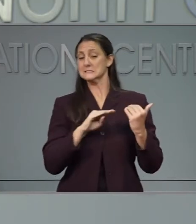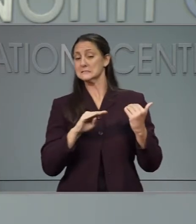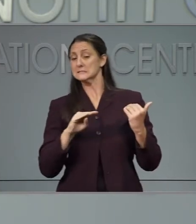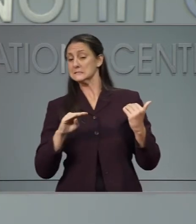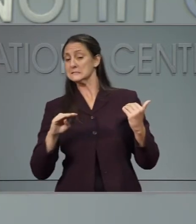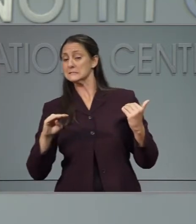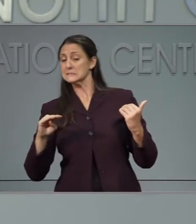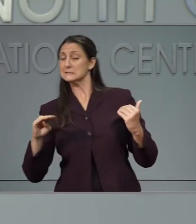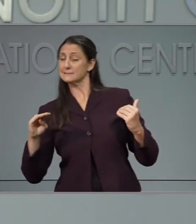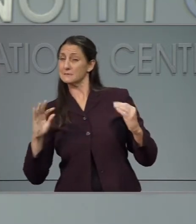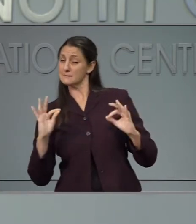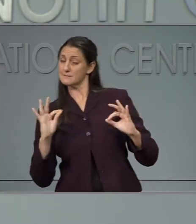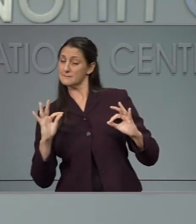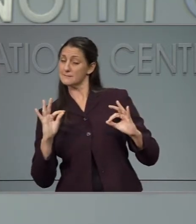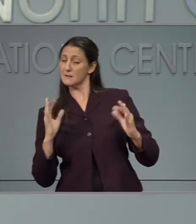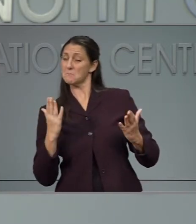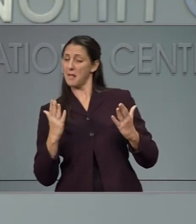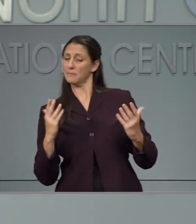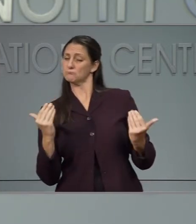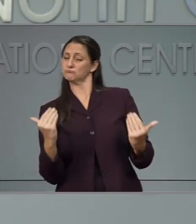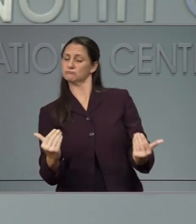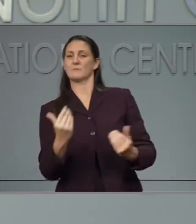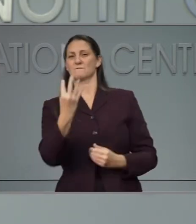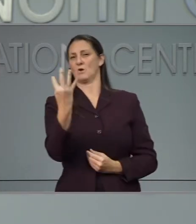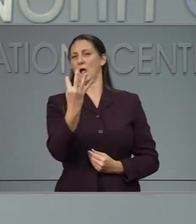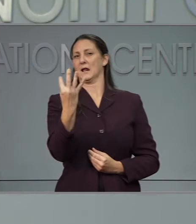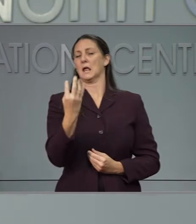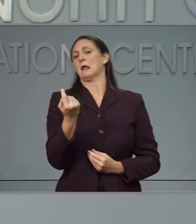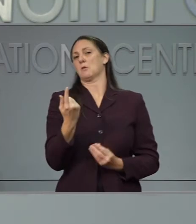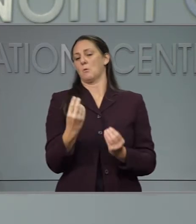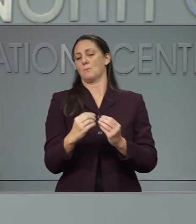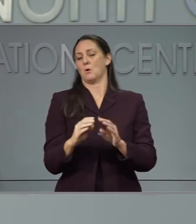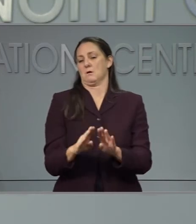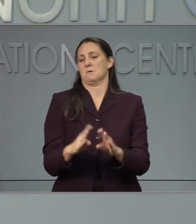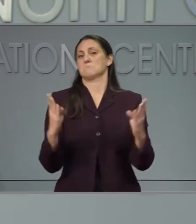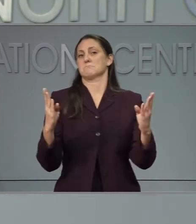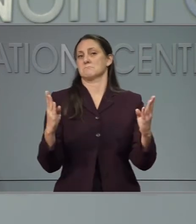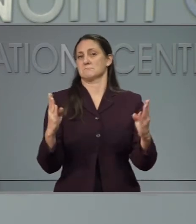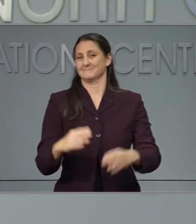hacer efectivo a partir de este viernes. La segunda.